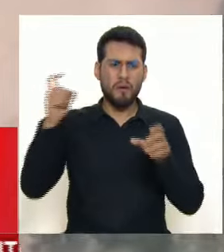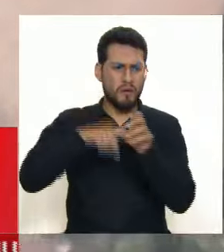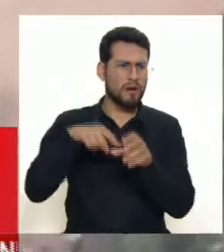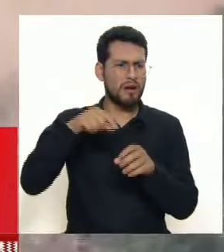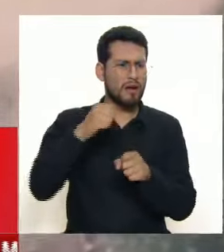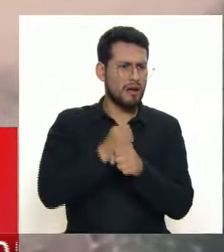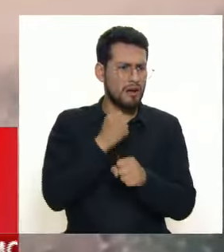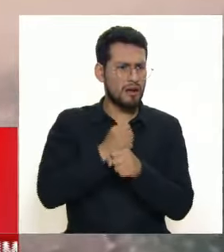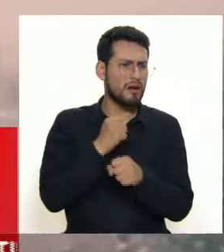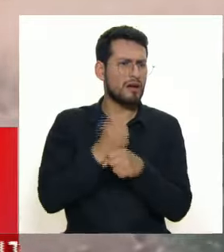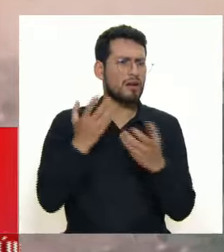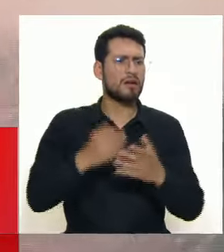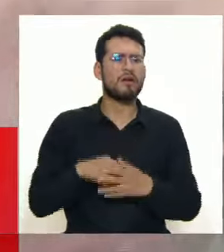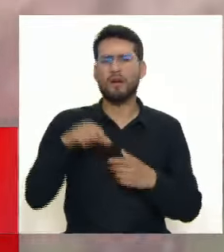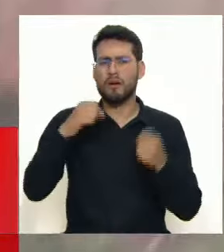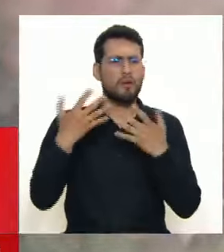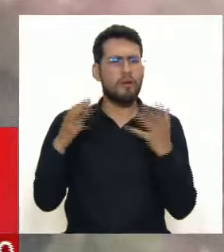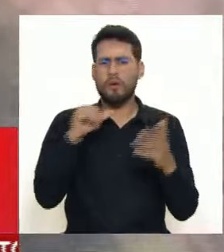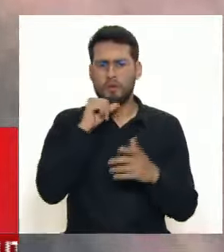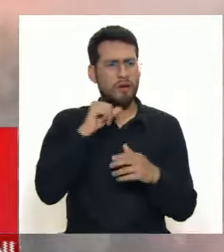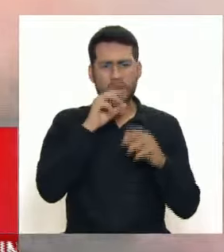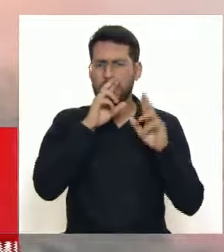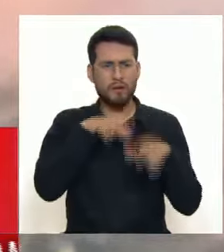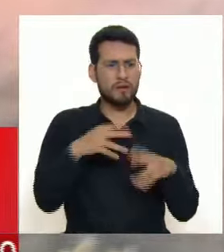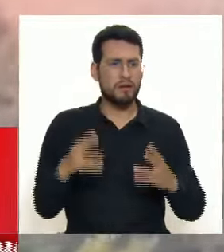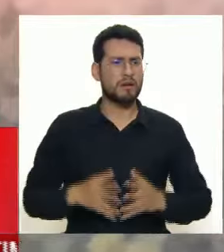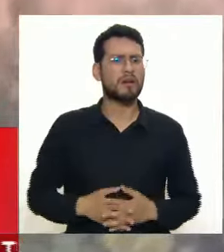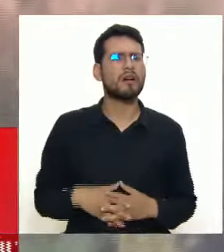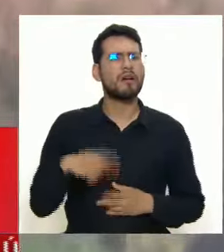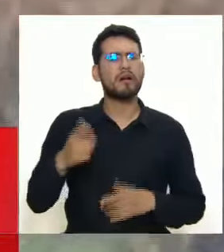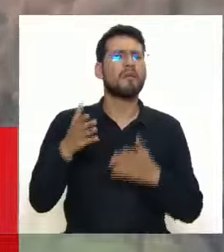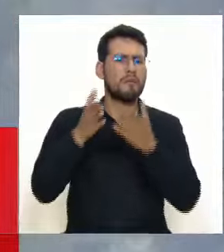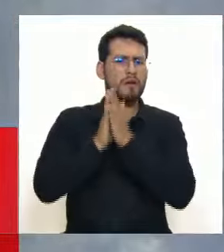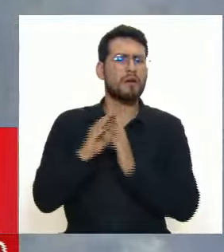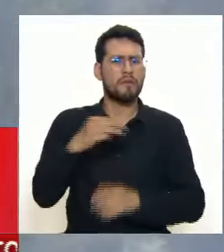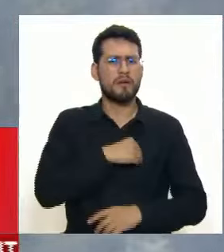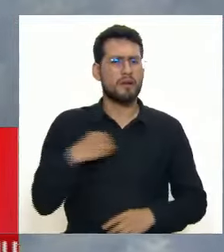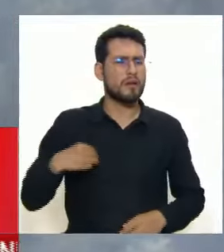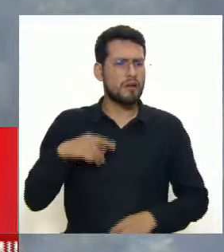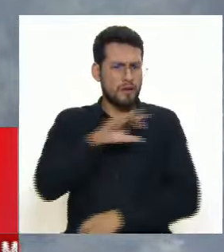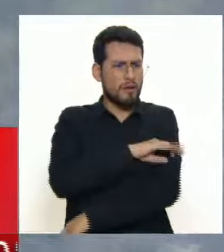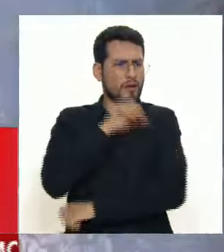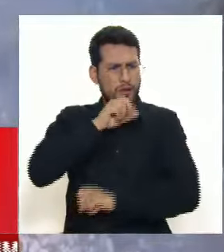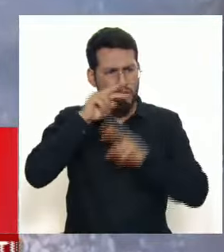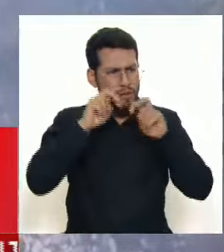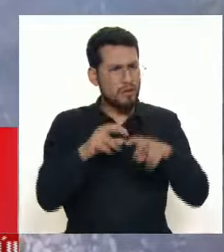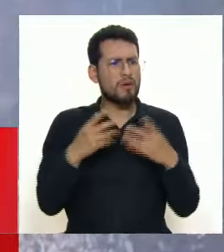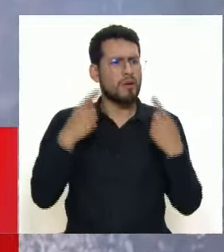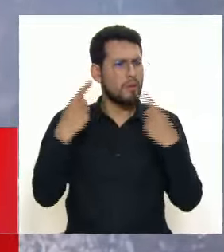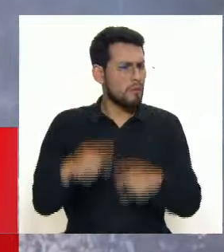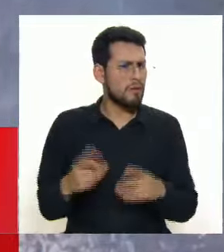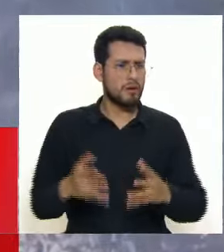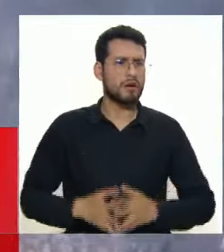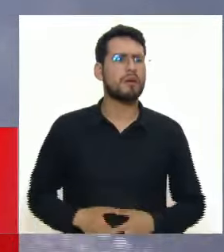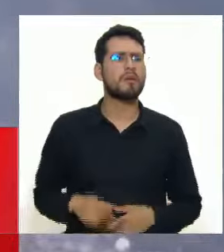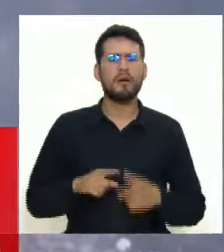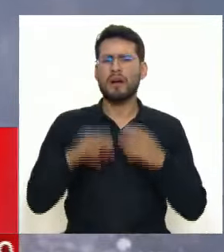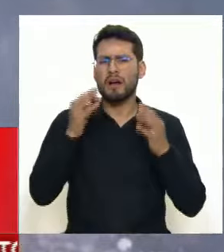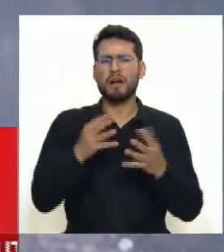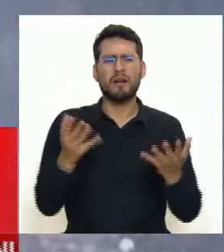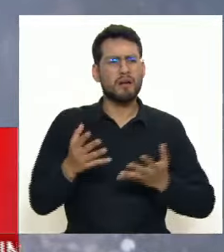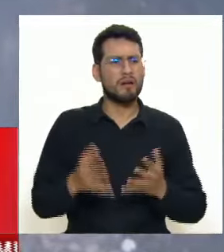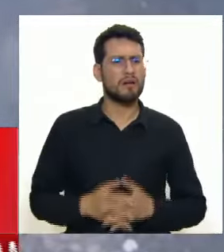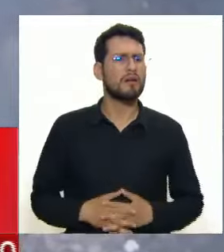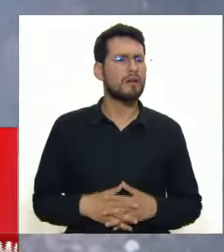justamente a las labores para investigar a estos sujetos, no hay mayor resultado. Se pide la presencia del Ministerio Público para investigar y se esclarezca toda esta situación, pero en realidad se entiende